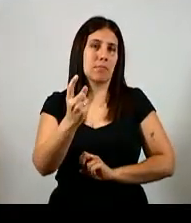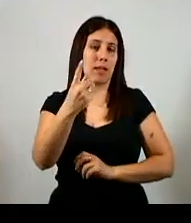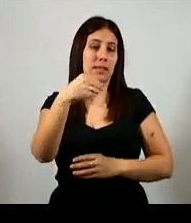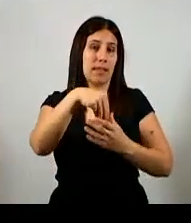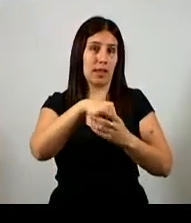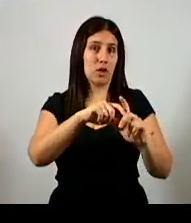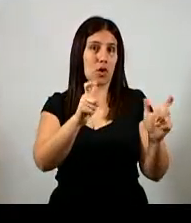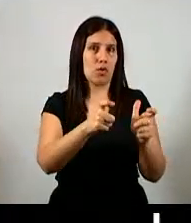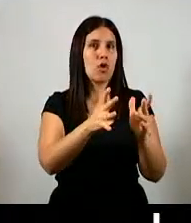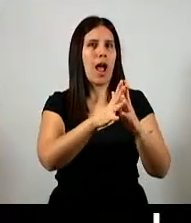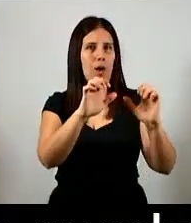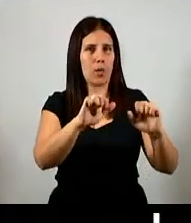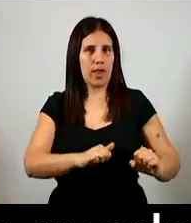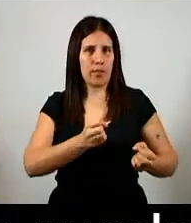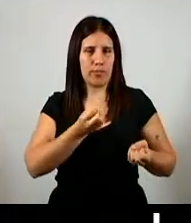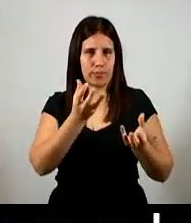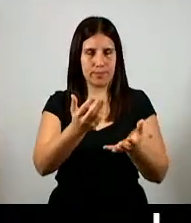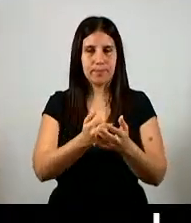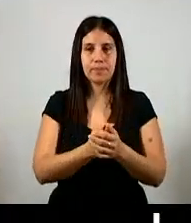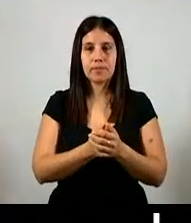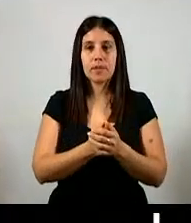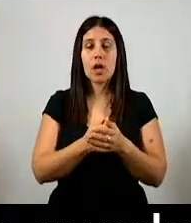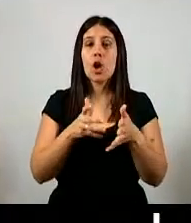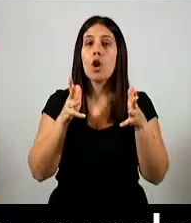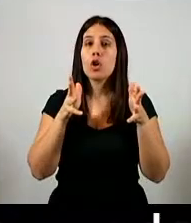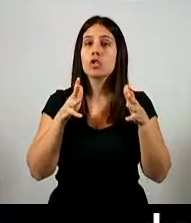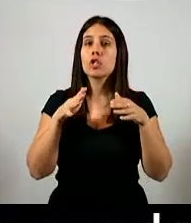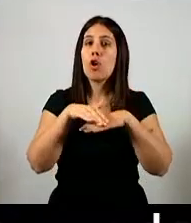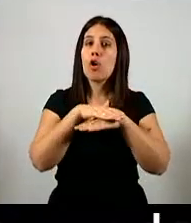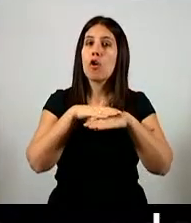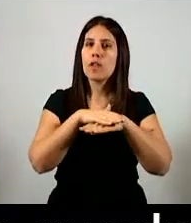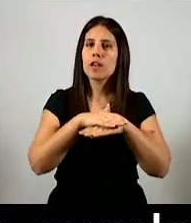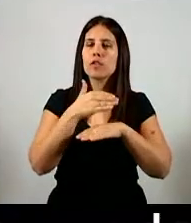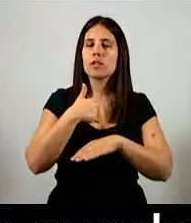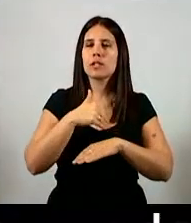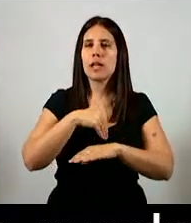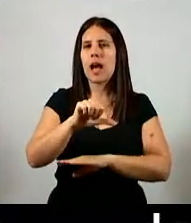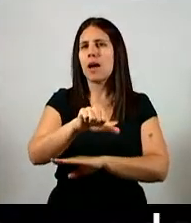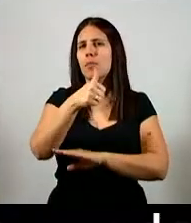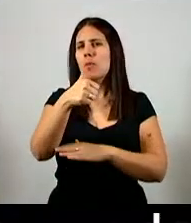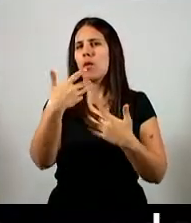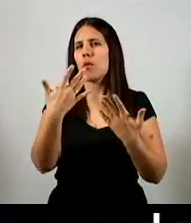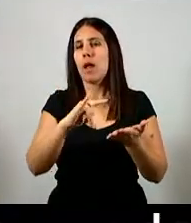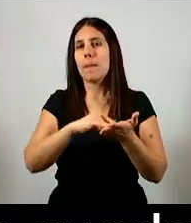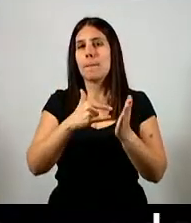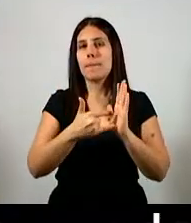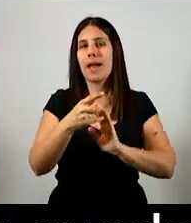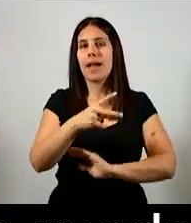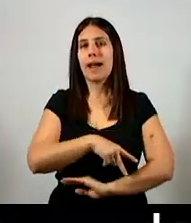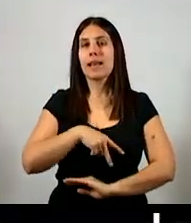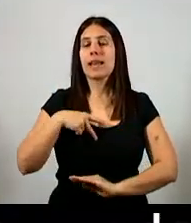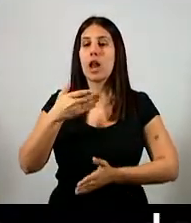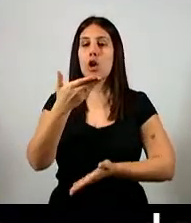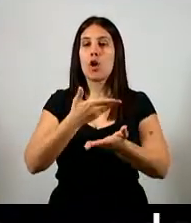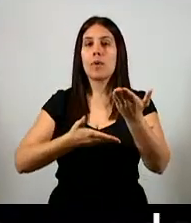esta reunión. El Consejo de Gobierno ha aprobado el Plan General de Cooperación Internacional